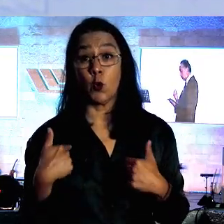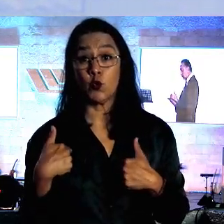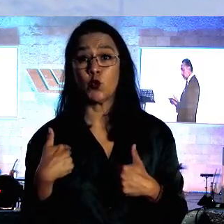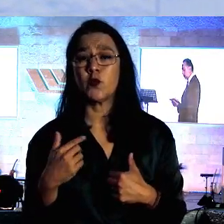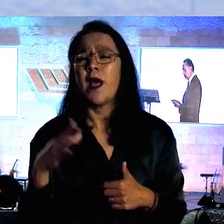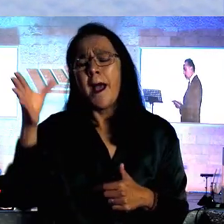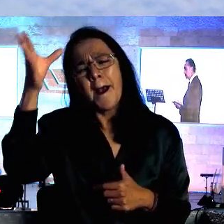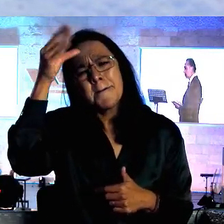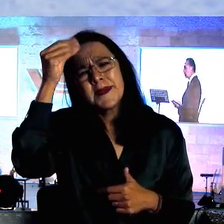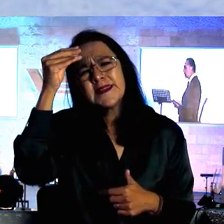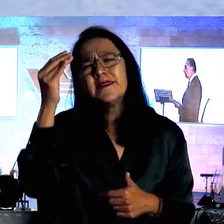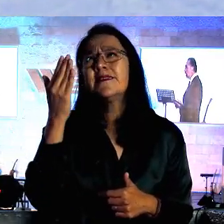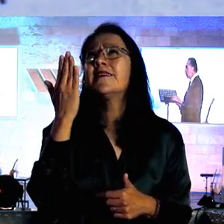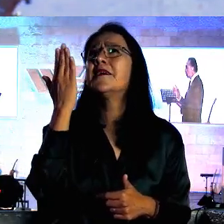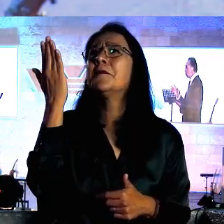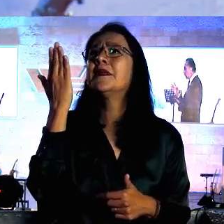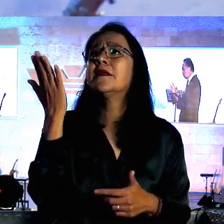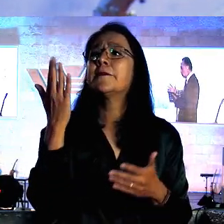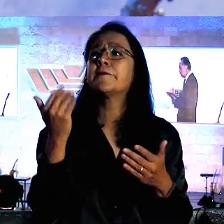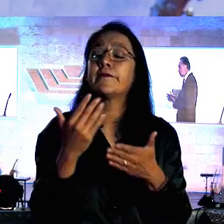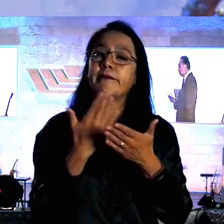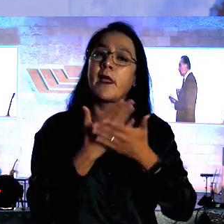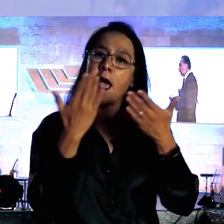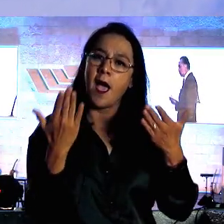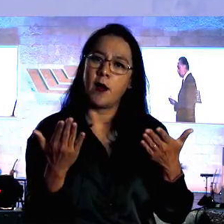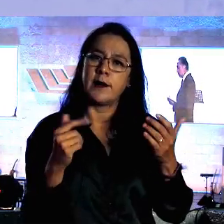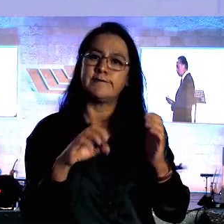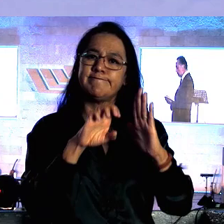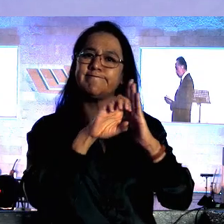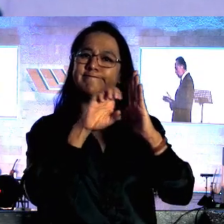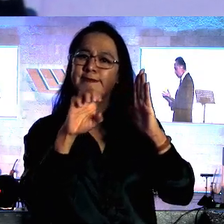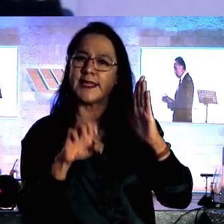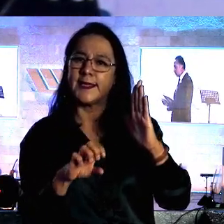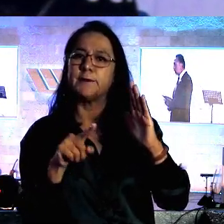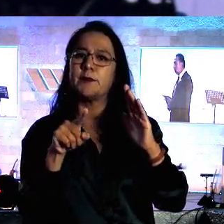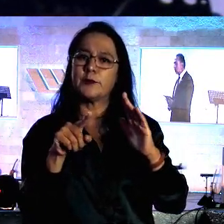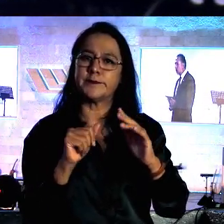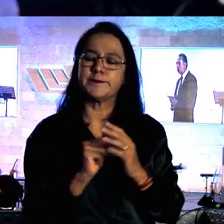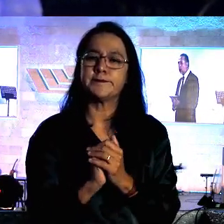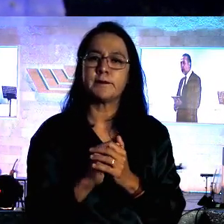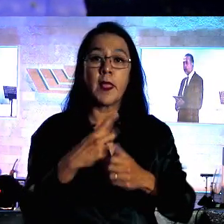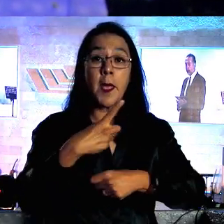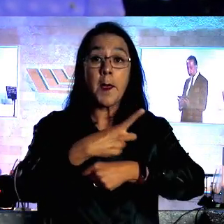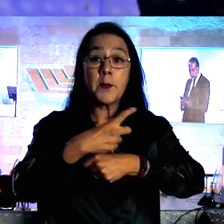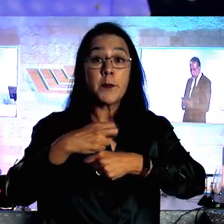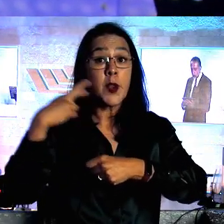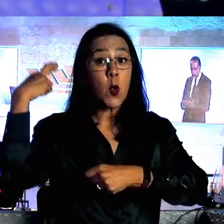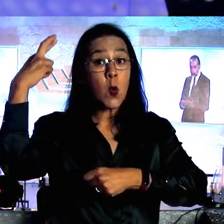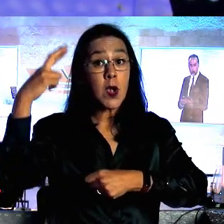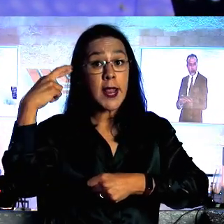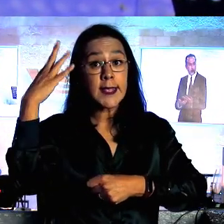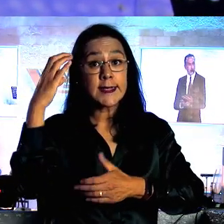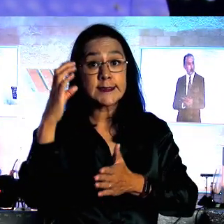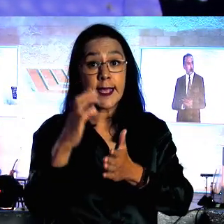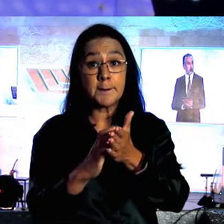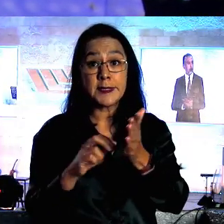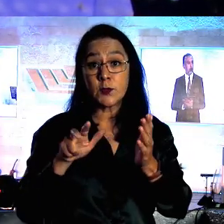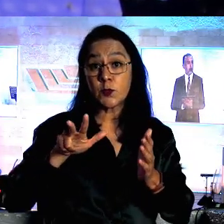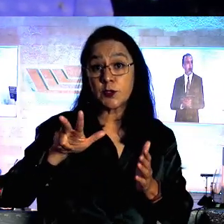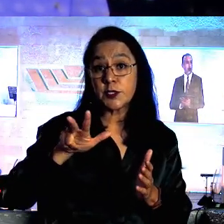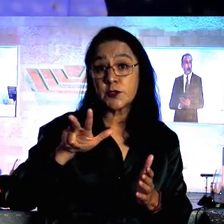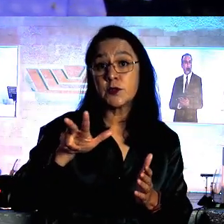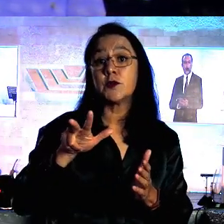pedírselo ahora quiero ponerte un ejemplo muy gráfico también aparece en el primer libro de Reyes capítulo 18